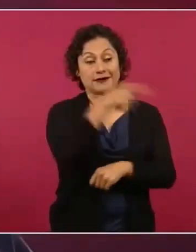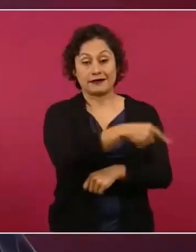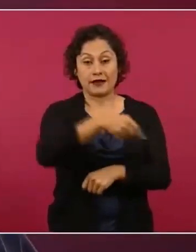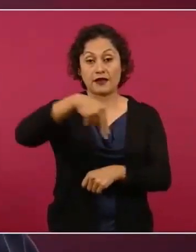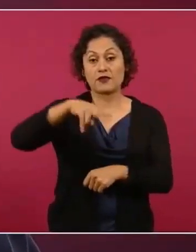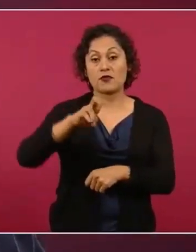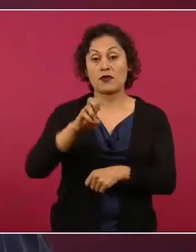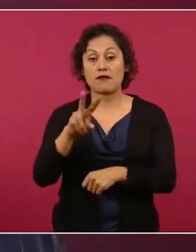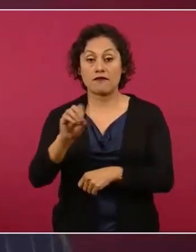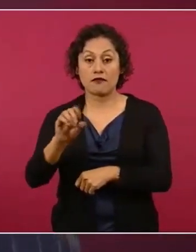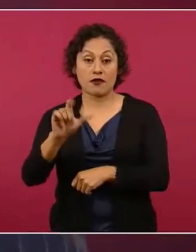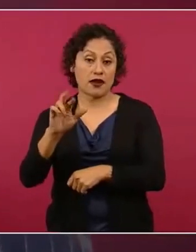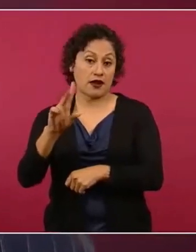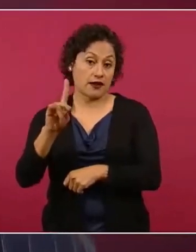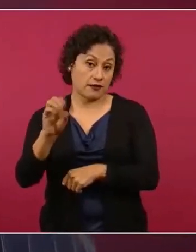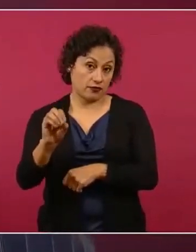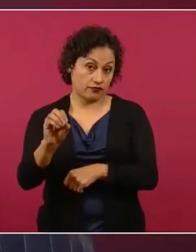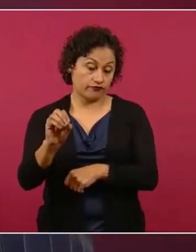Aprovecho